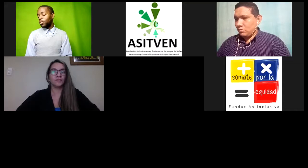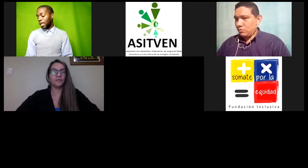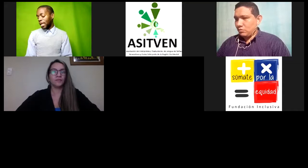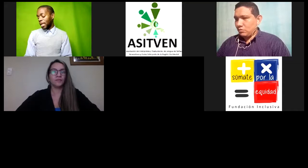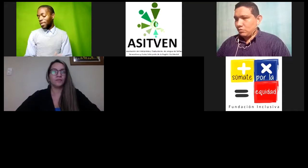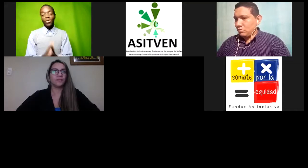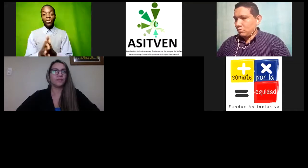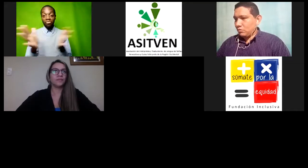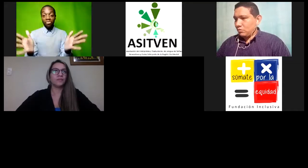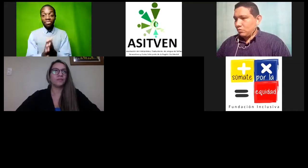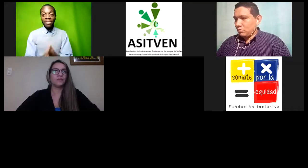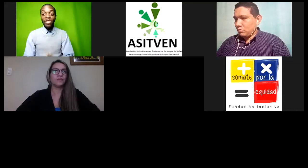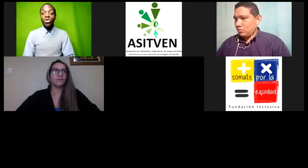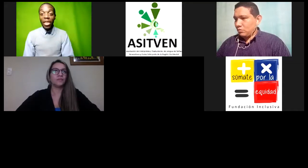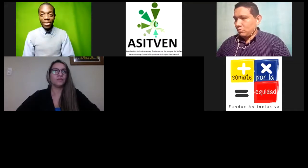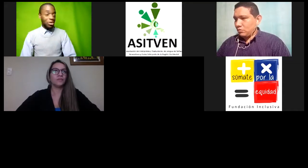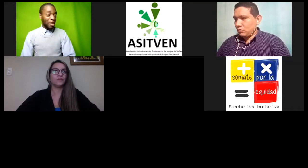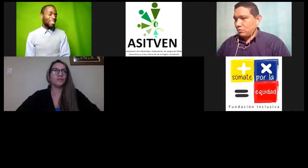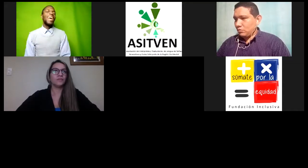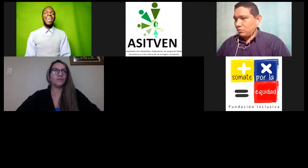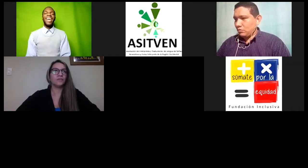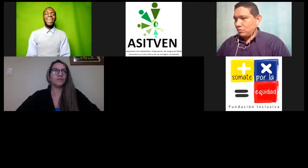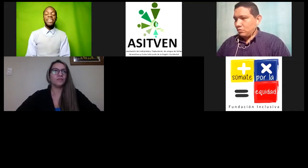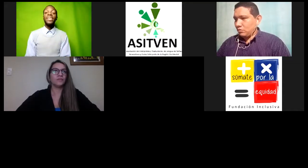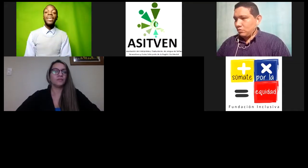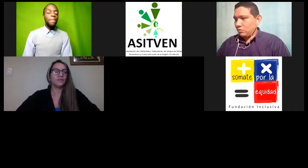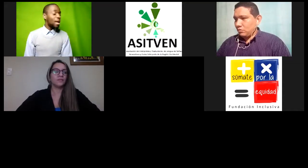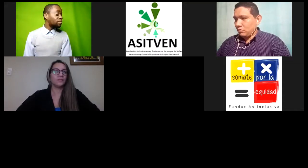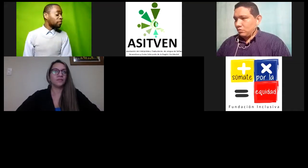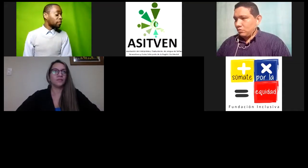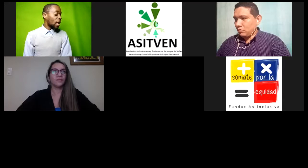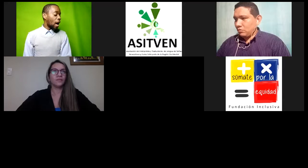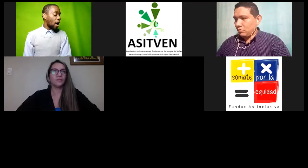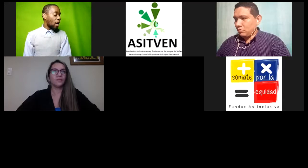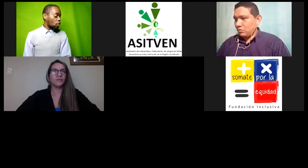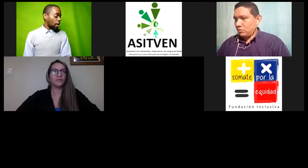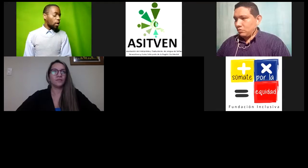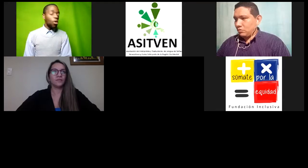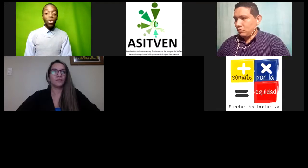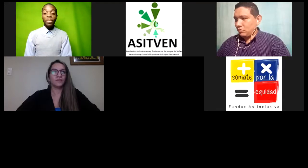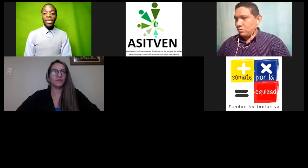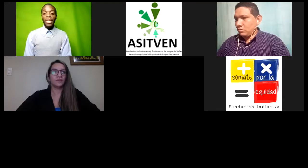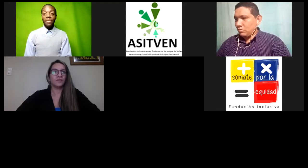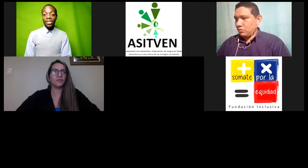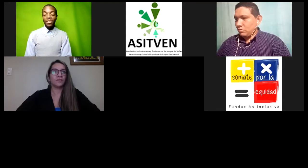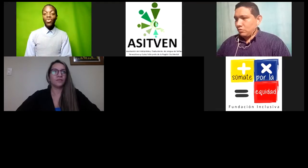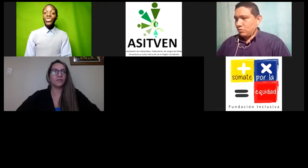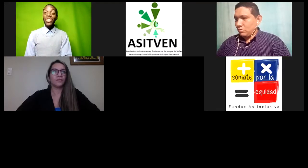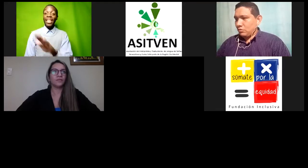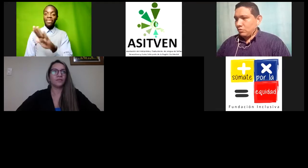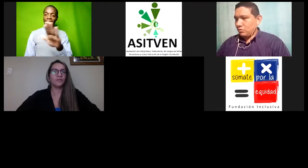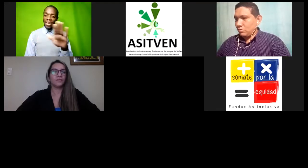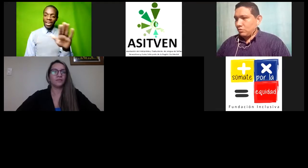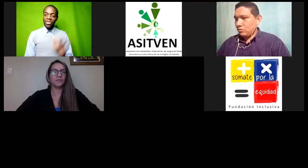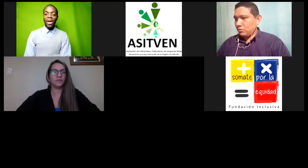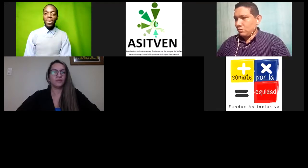todas ustedes o de todos ustedes. Bien, ahora hoy va a ser al revés. Ustedes